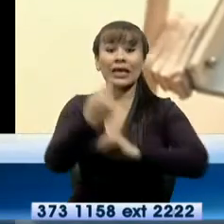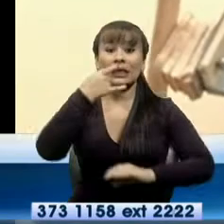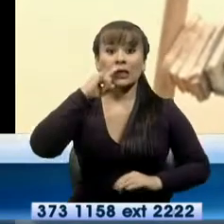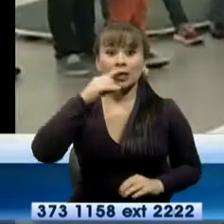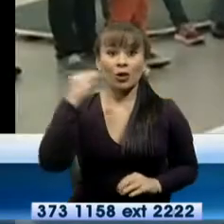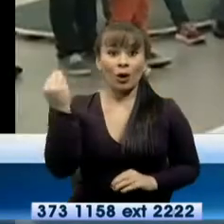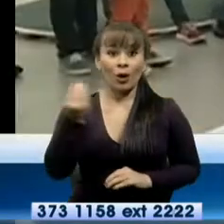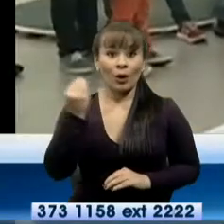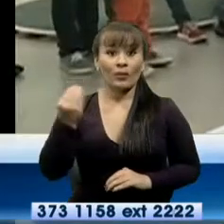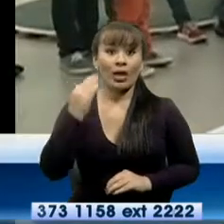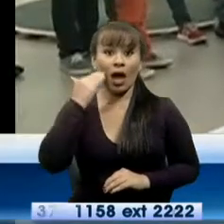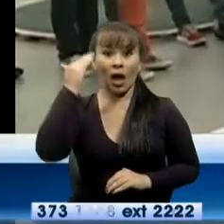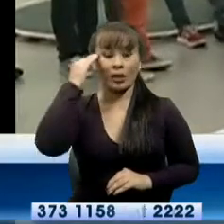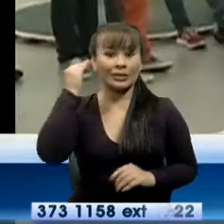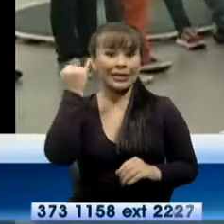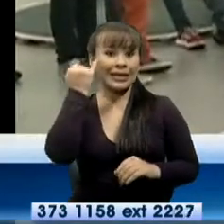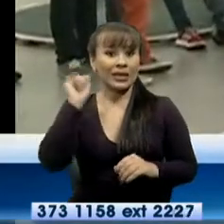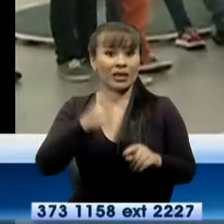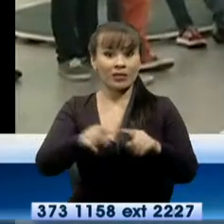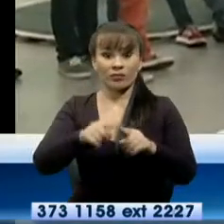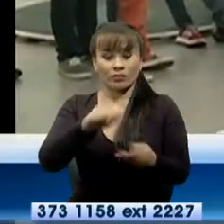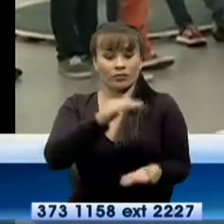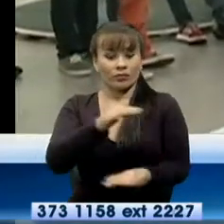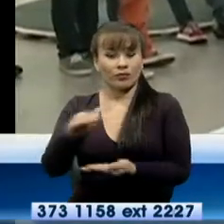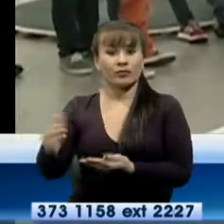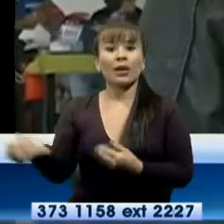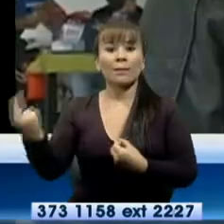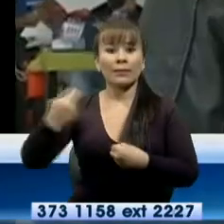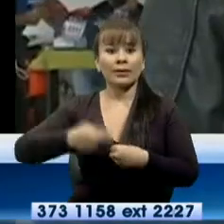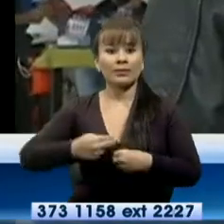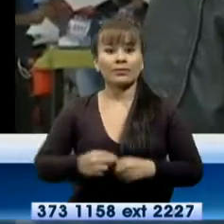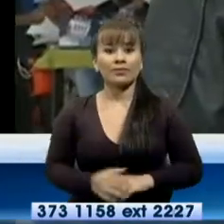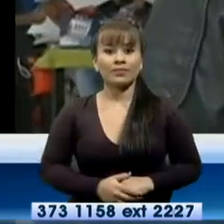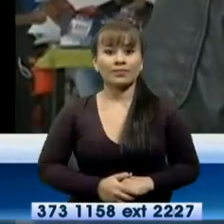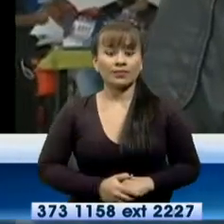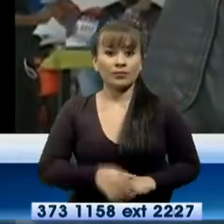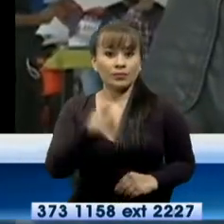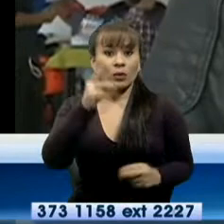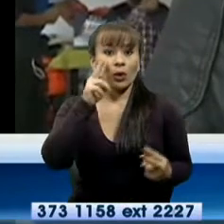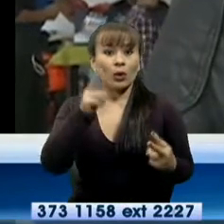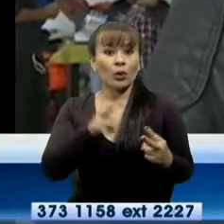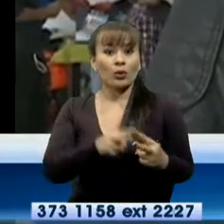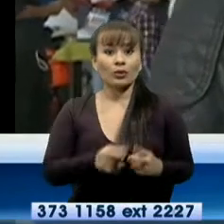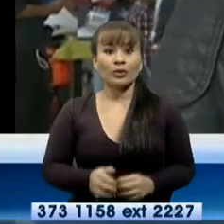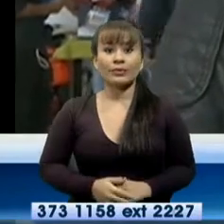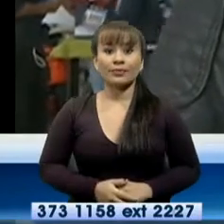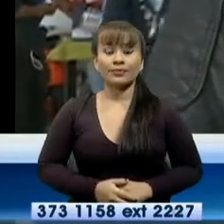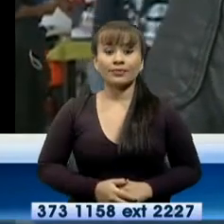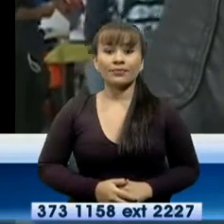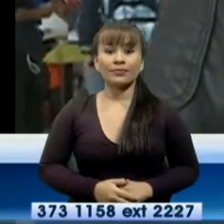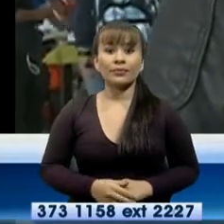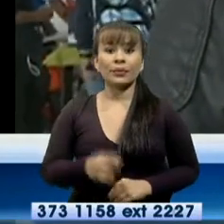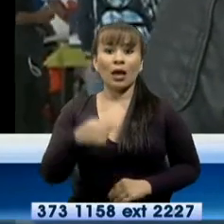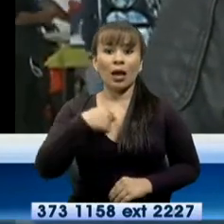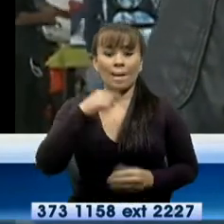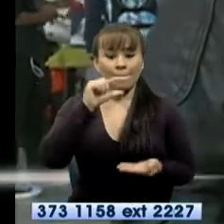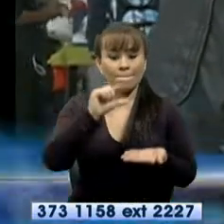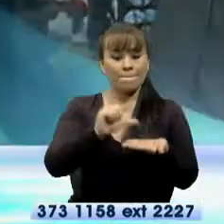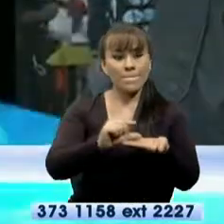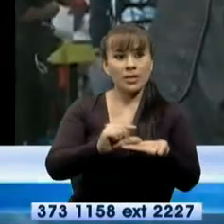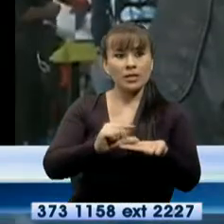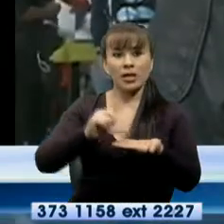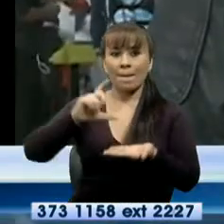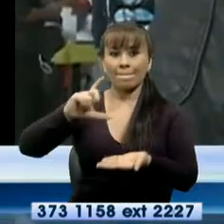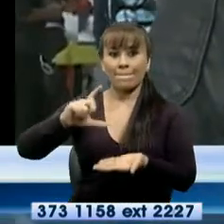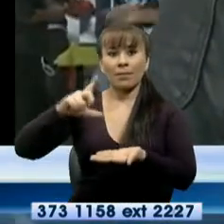adultos creadores de varios aparatos se inscribieron en diferentes categorías. Las más conocidas, seguidores de línea, Mega Sumo, Mini Sumo, Micro Sumo,